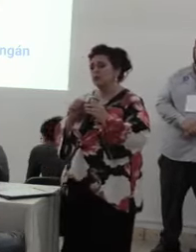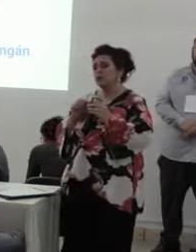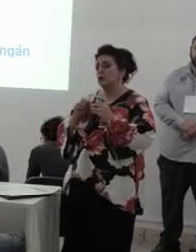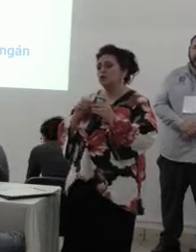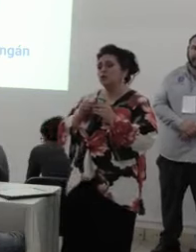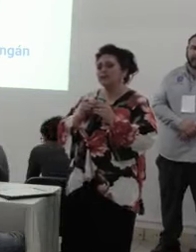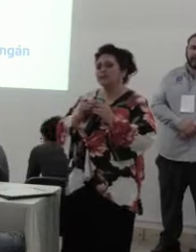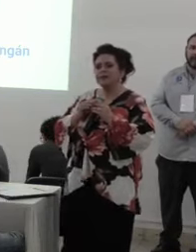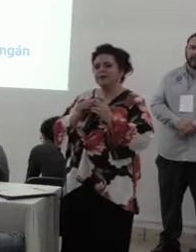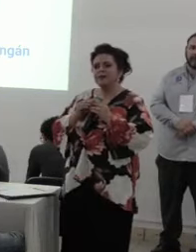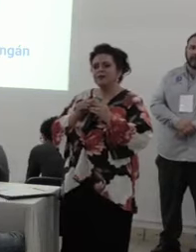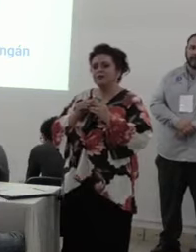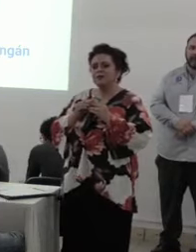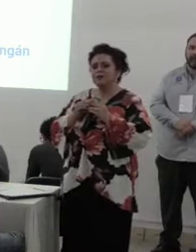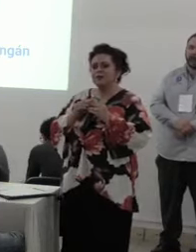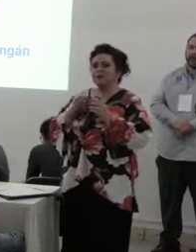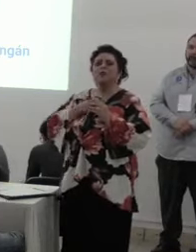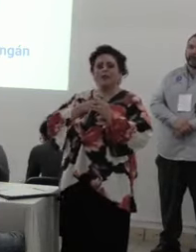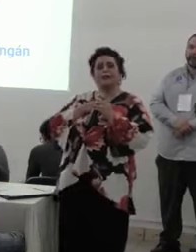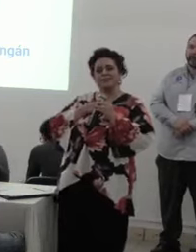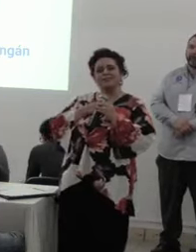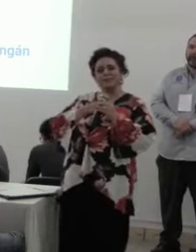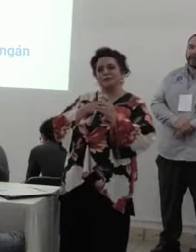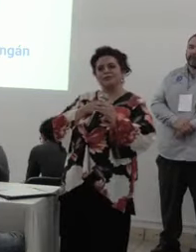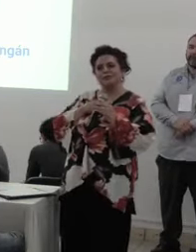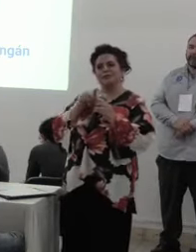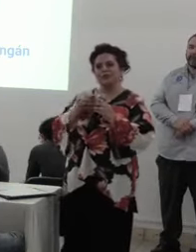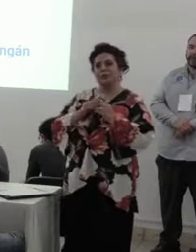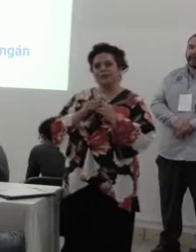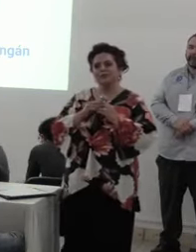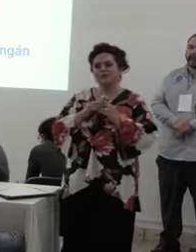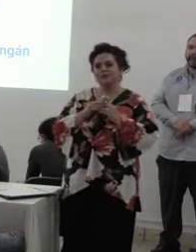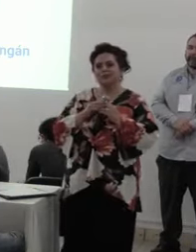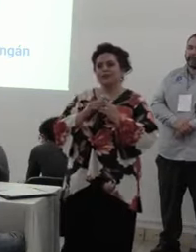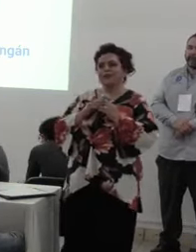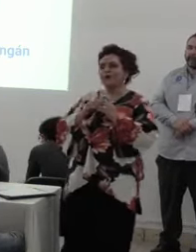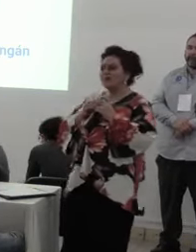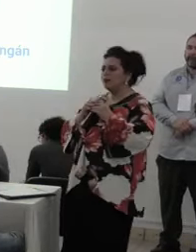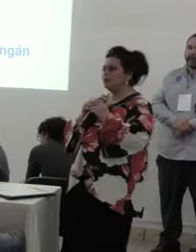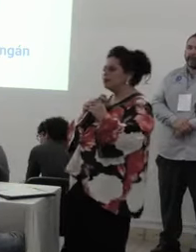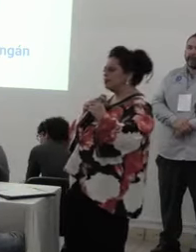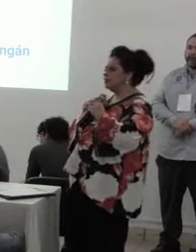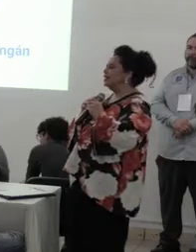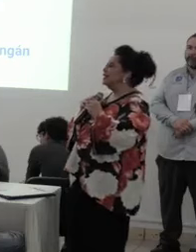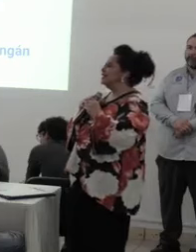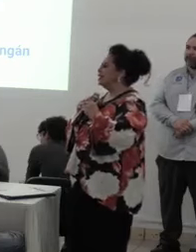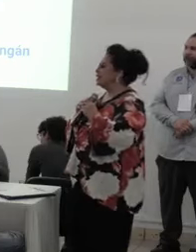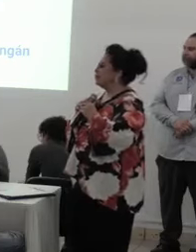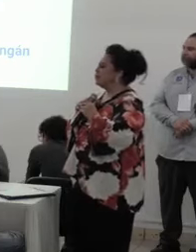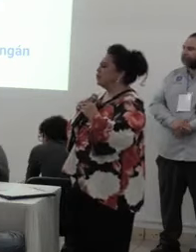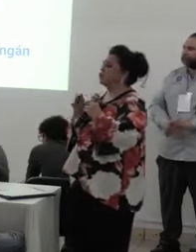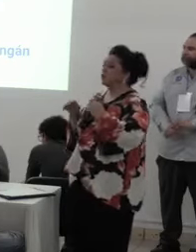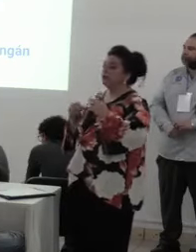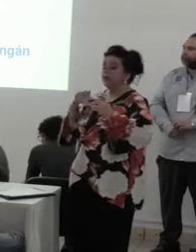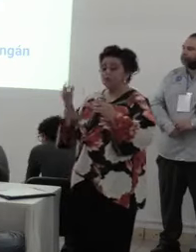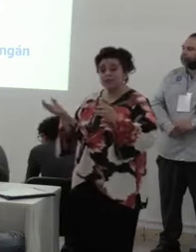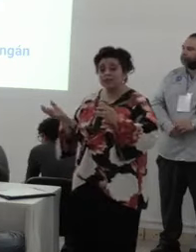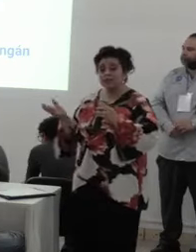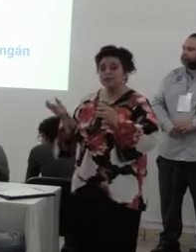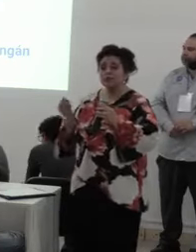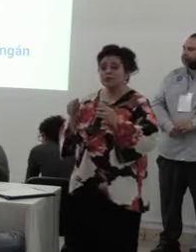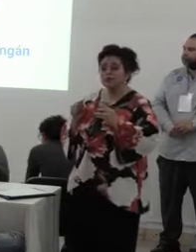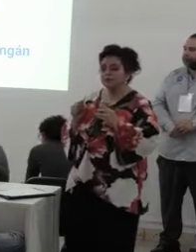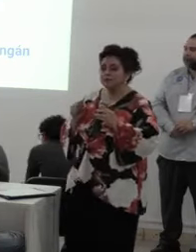mundo? ¿Por qué se debe eso? Por la participación de los ciudadanos. Recordemos que cuando